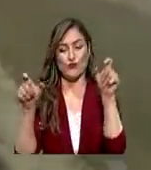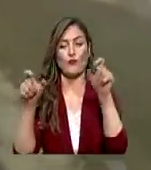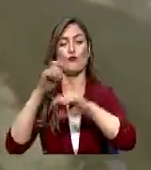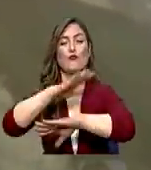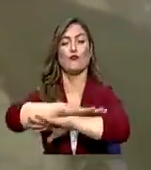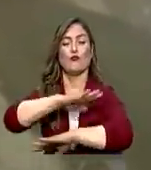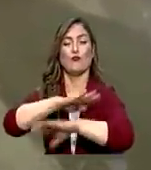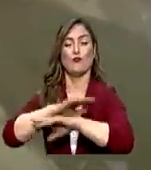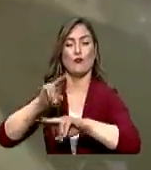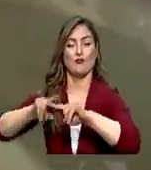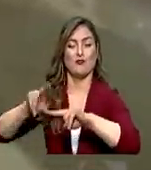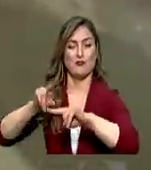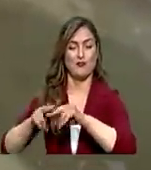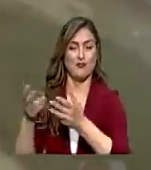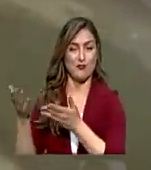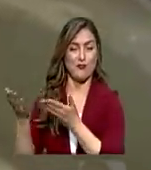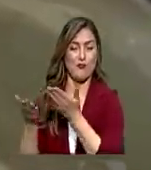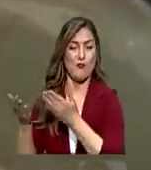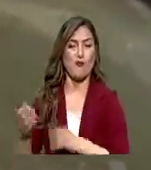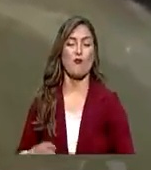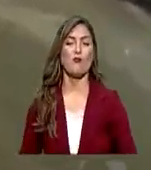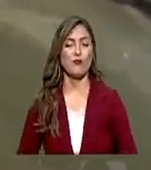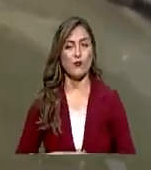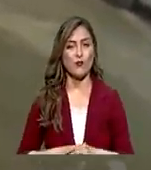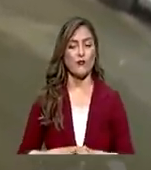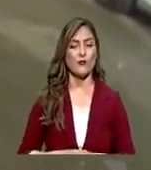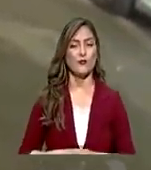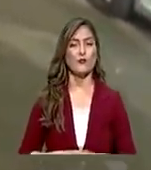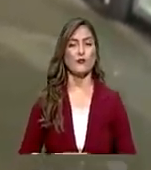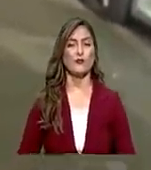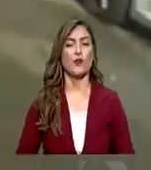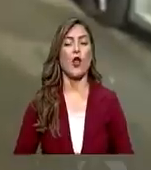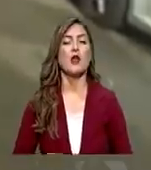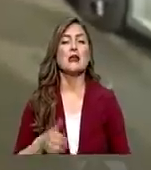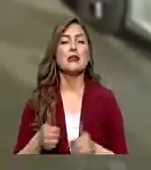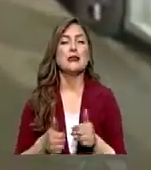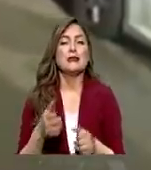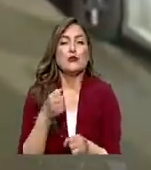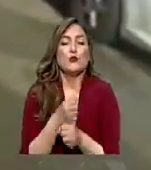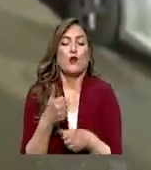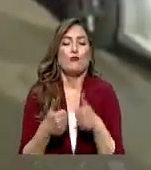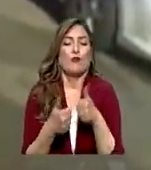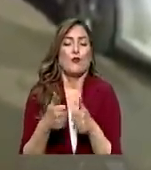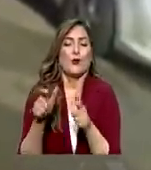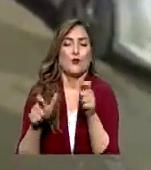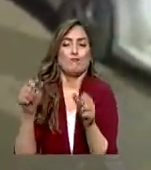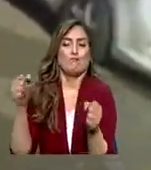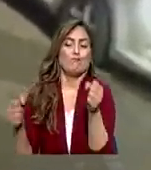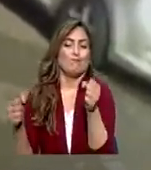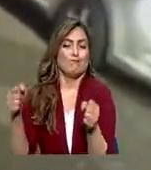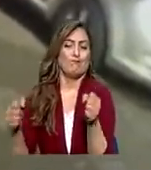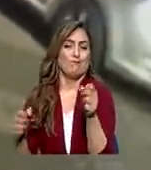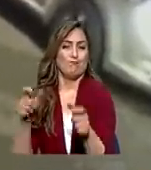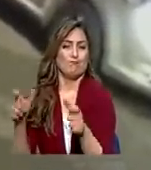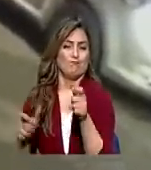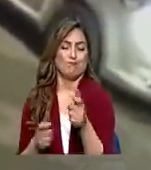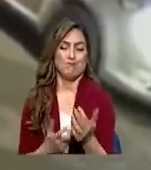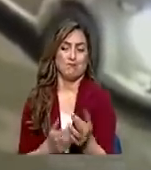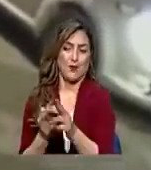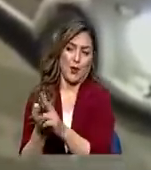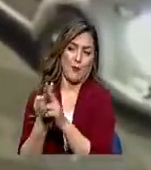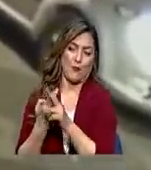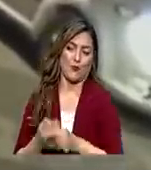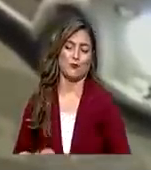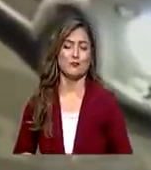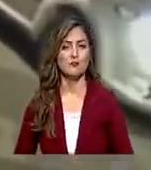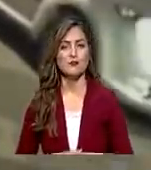la plataforma virtual que brinda este servicio de taxi para conocer cuáles son las seguridades para sus conductores y usuarios y estamos a la